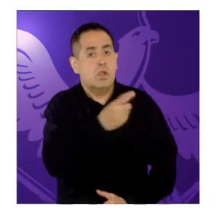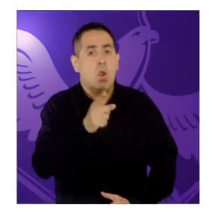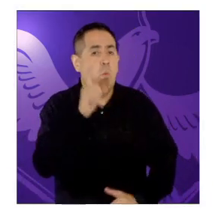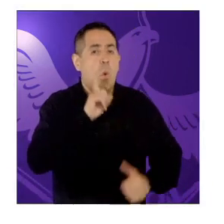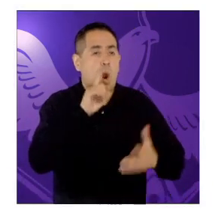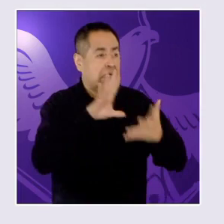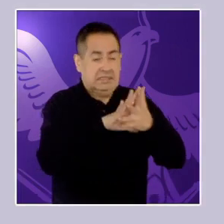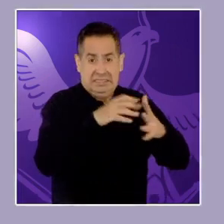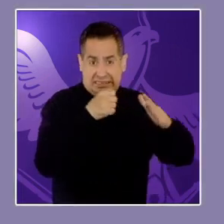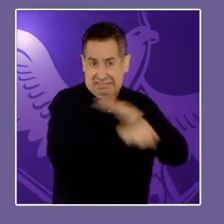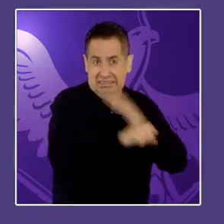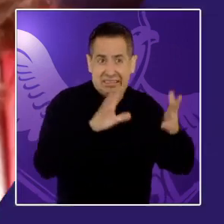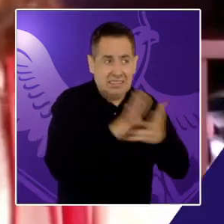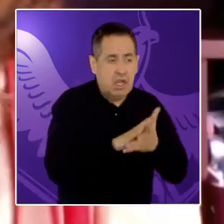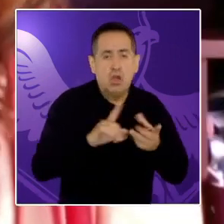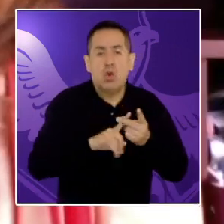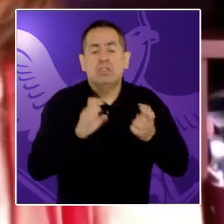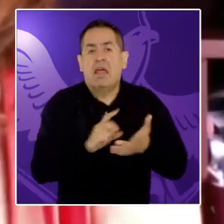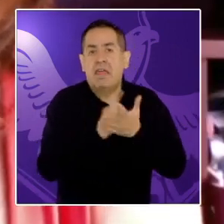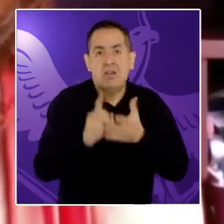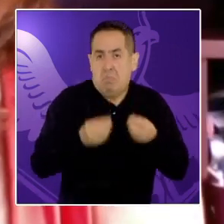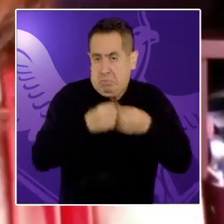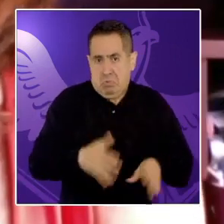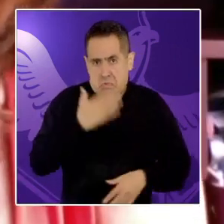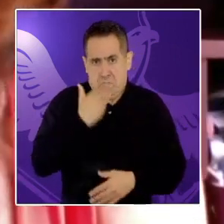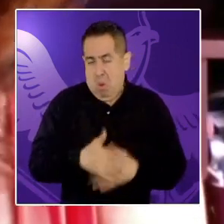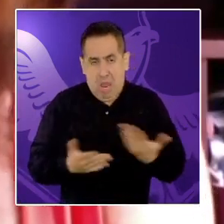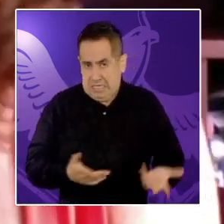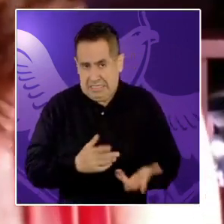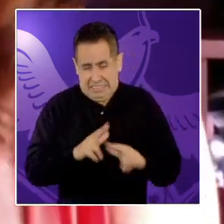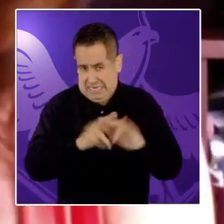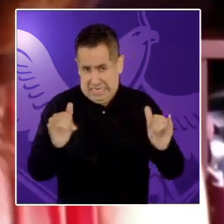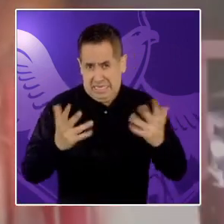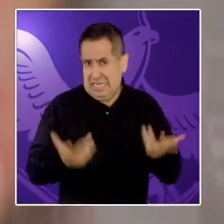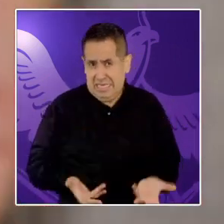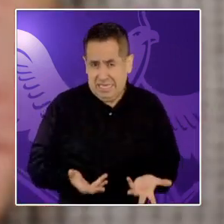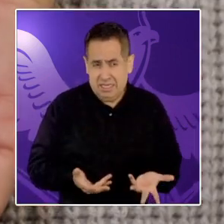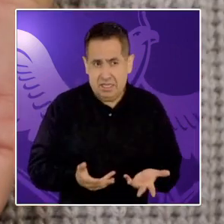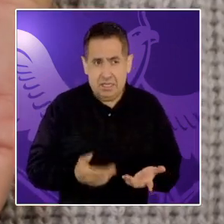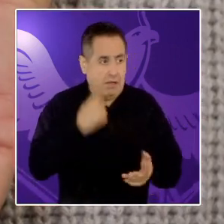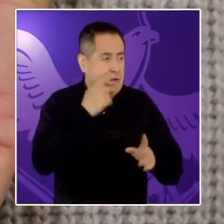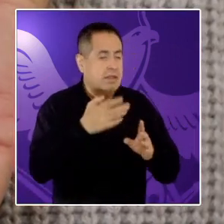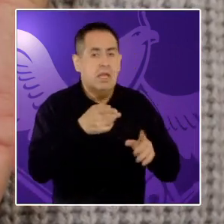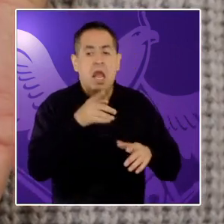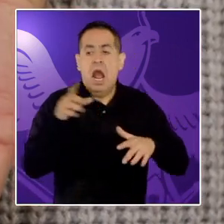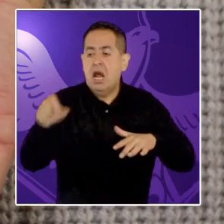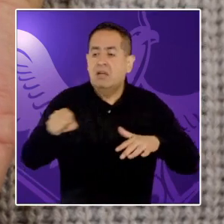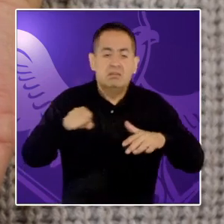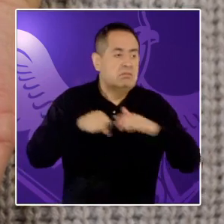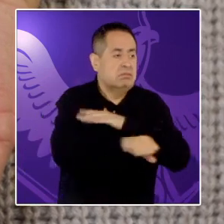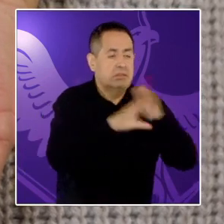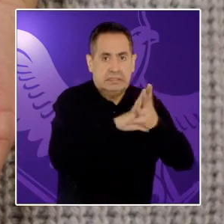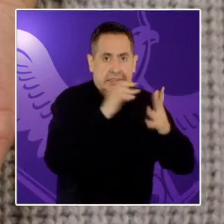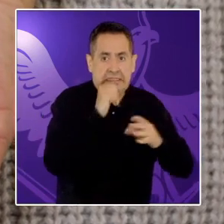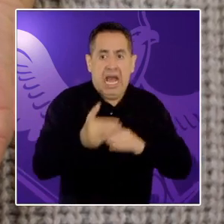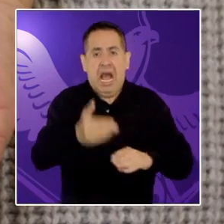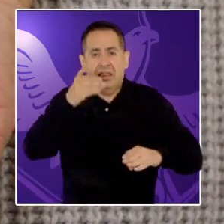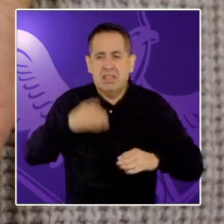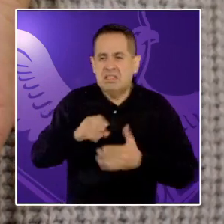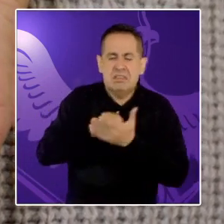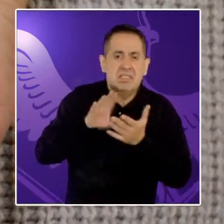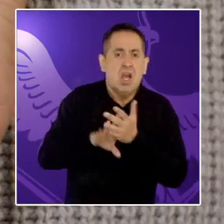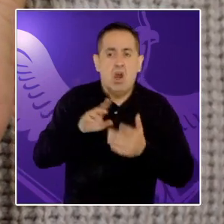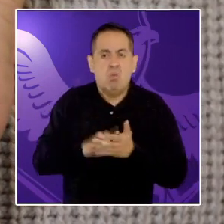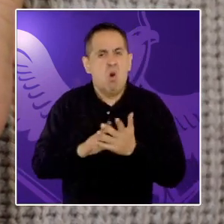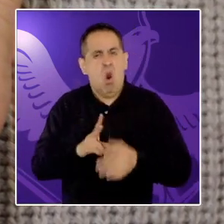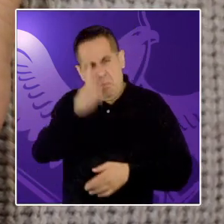Para las mujeres en reclusión, los derechos están en entredicho y afectados aún sin contingencias. Antes de ingresar en prisión ya formaban parte de estas